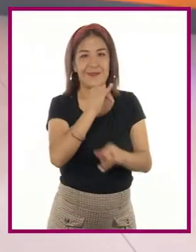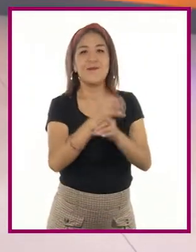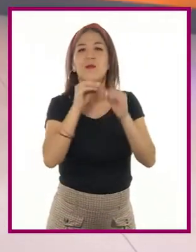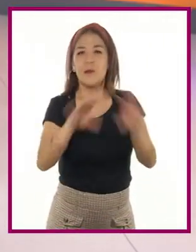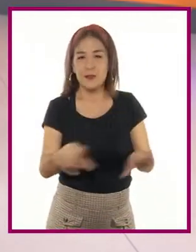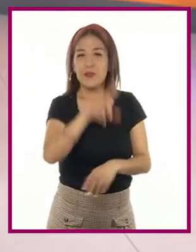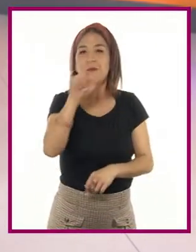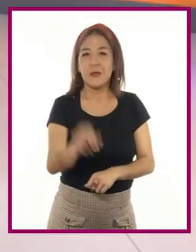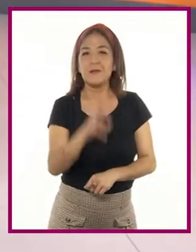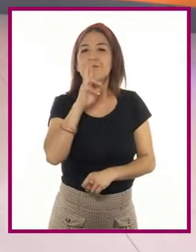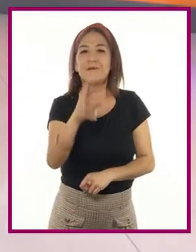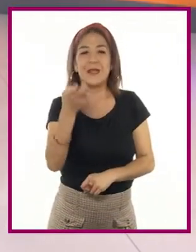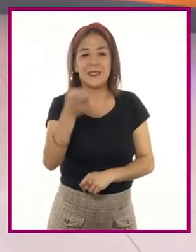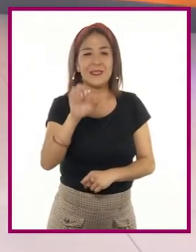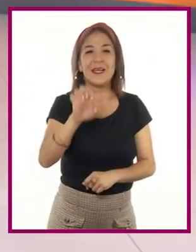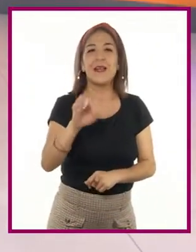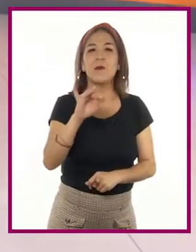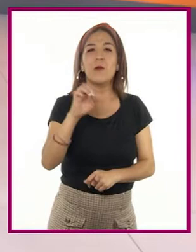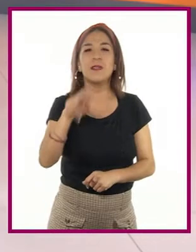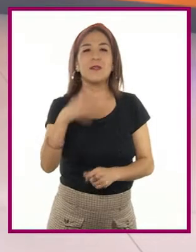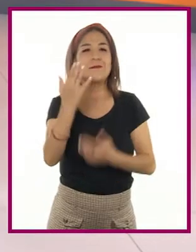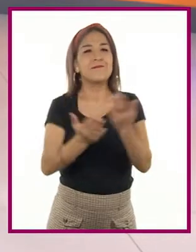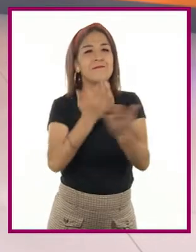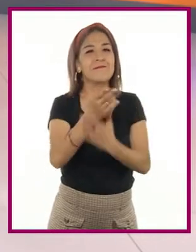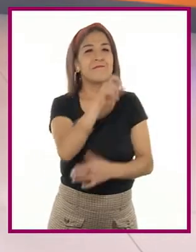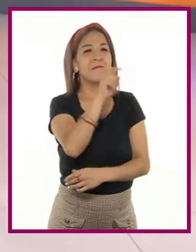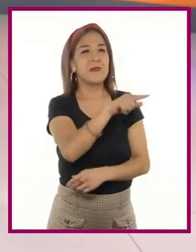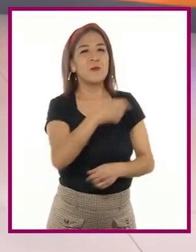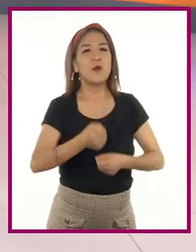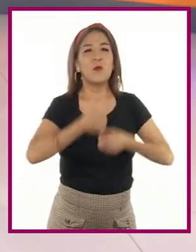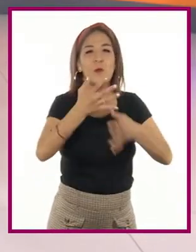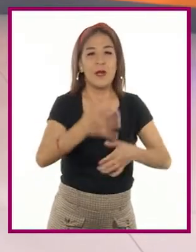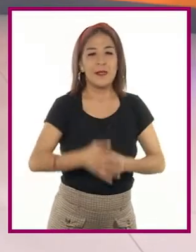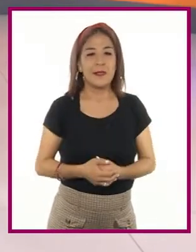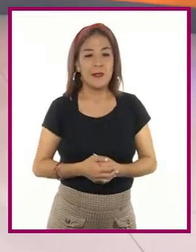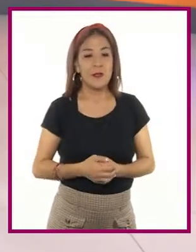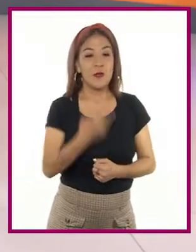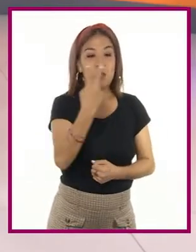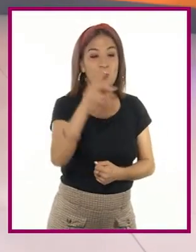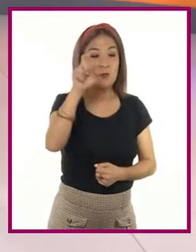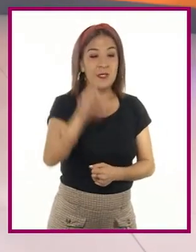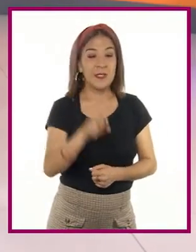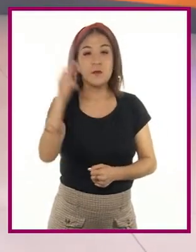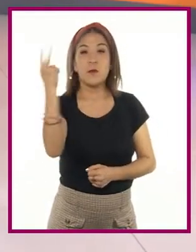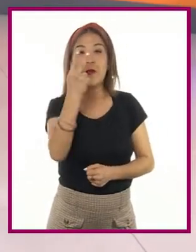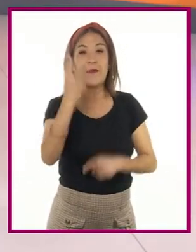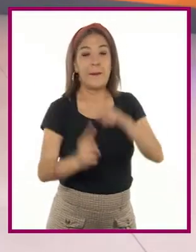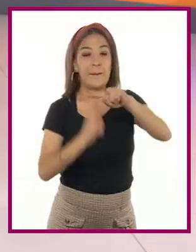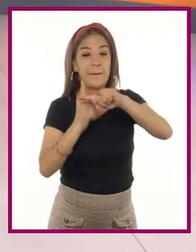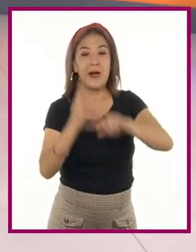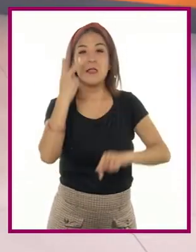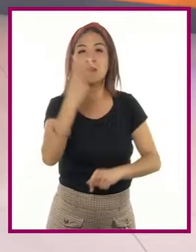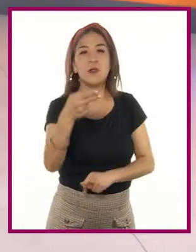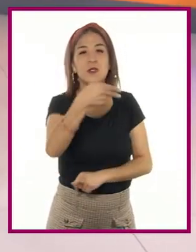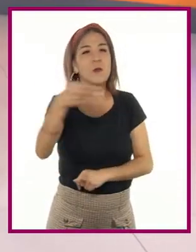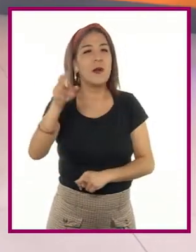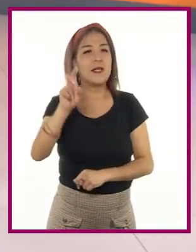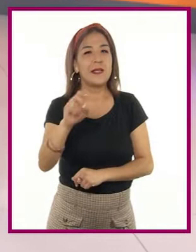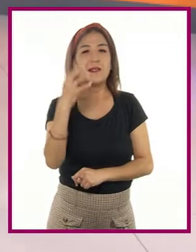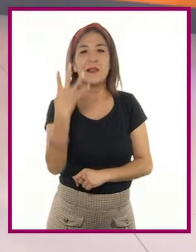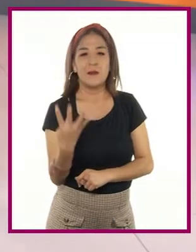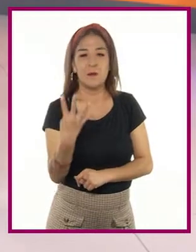resolvamos la ecuación planteada en el cuento la ecuación es 2x cuadrada + 2 igual a 34